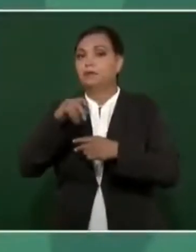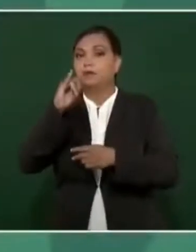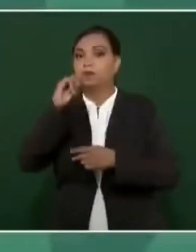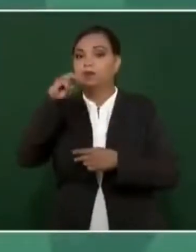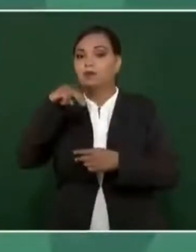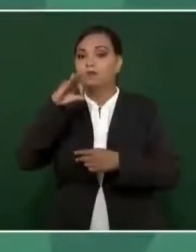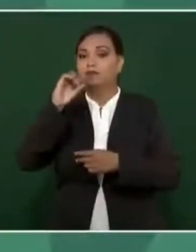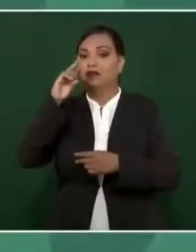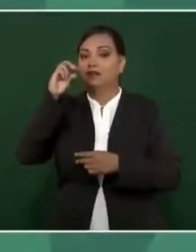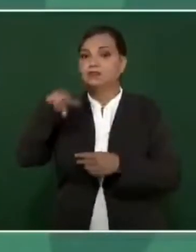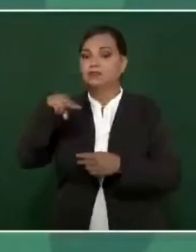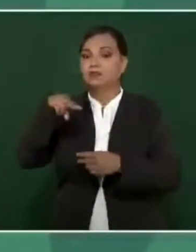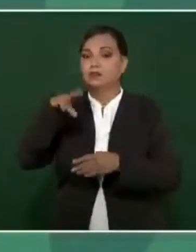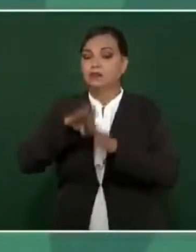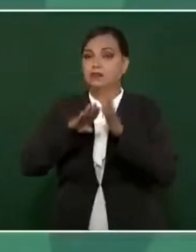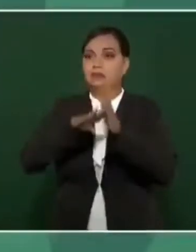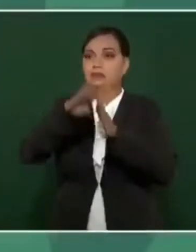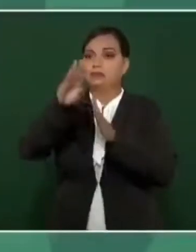las gasolinas,